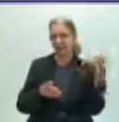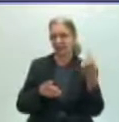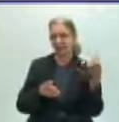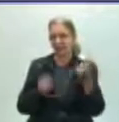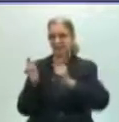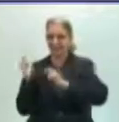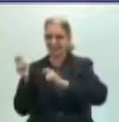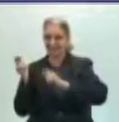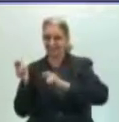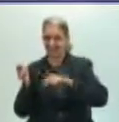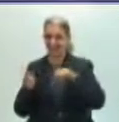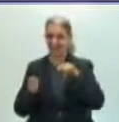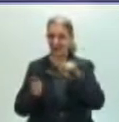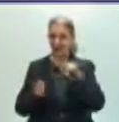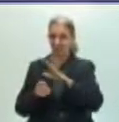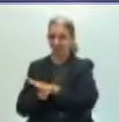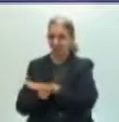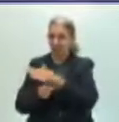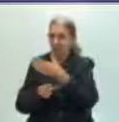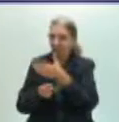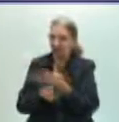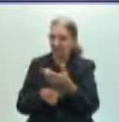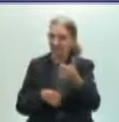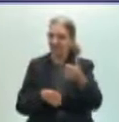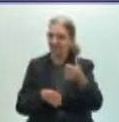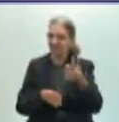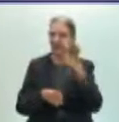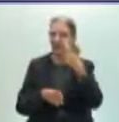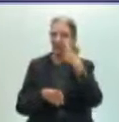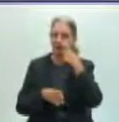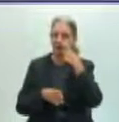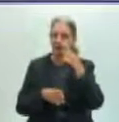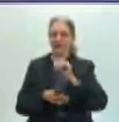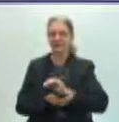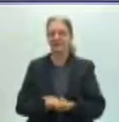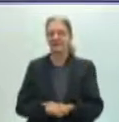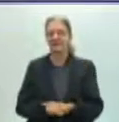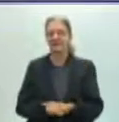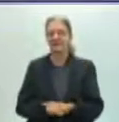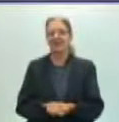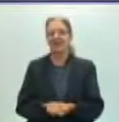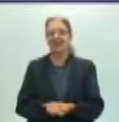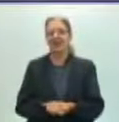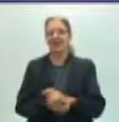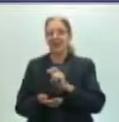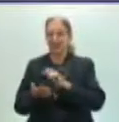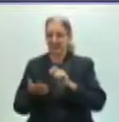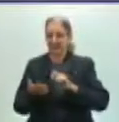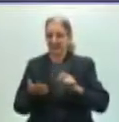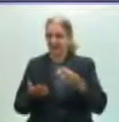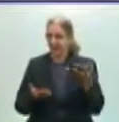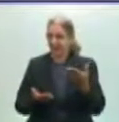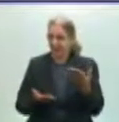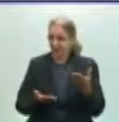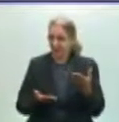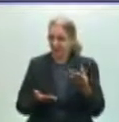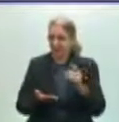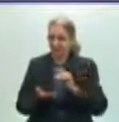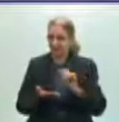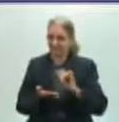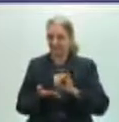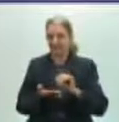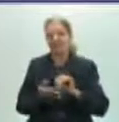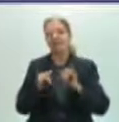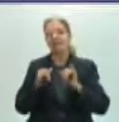datos solo están recogidos hasta el 10 de noviembre. Anota muy rápido esta